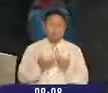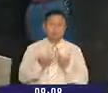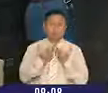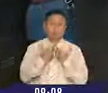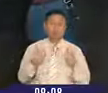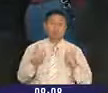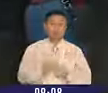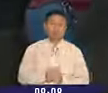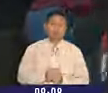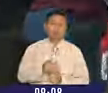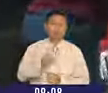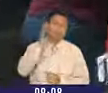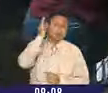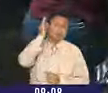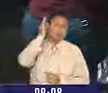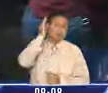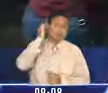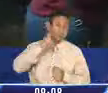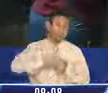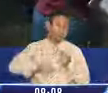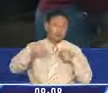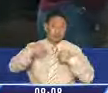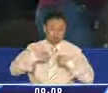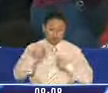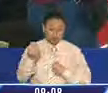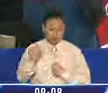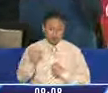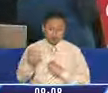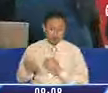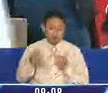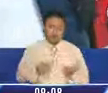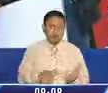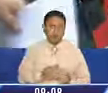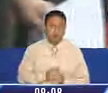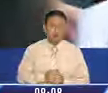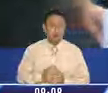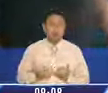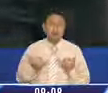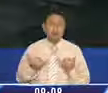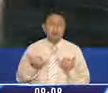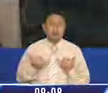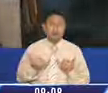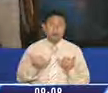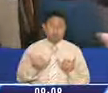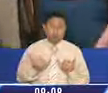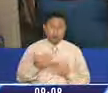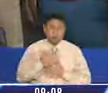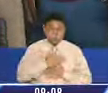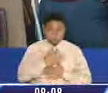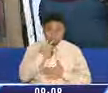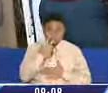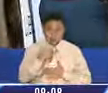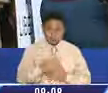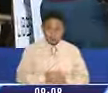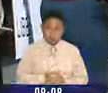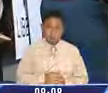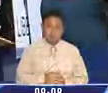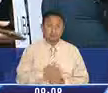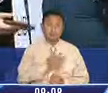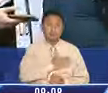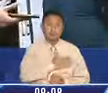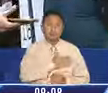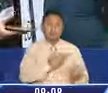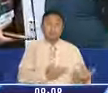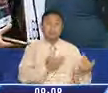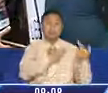están matando a las gentes a mis edades. Por eso yo hoy vi que eso es mi